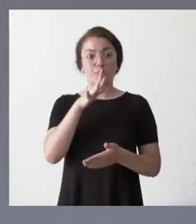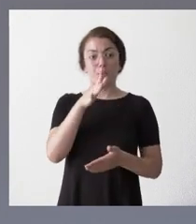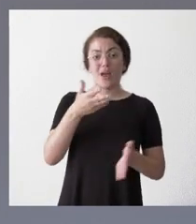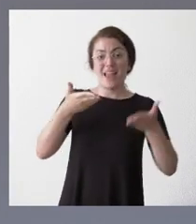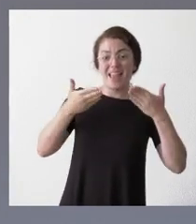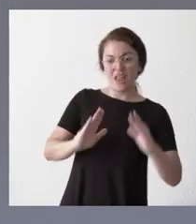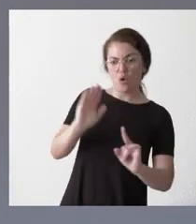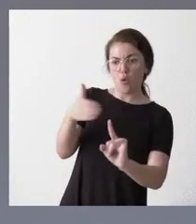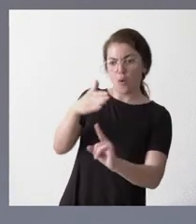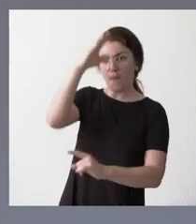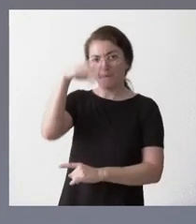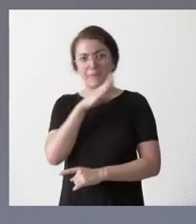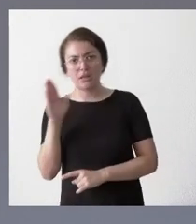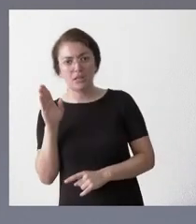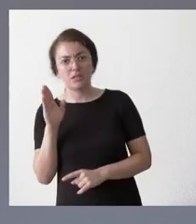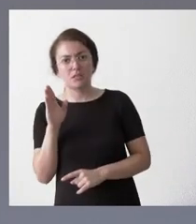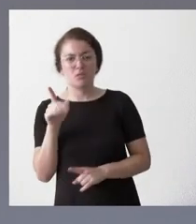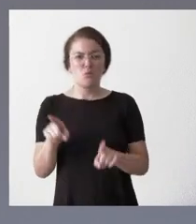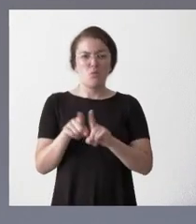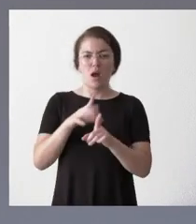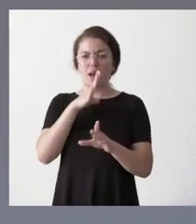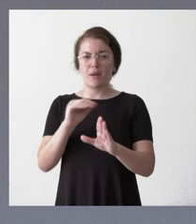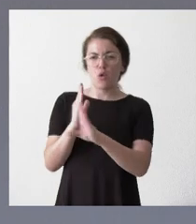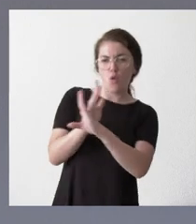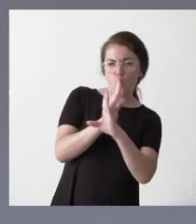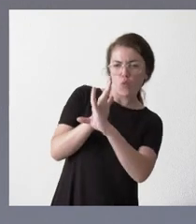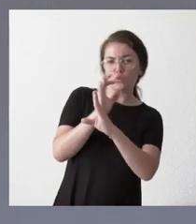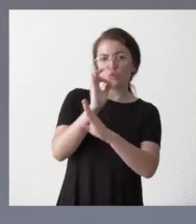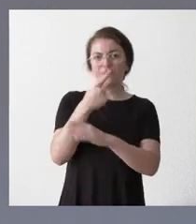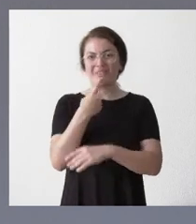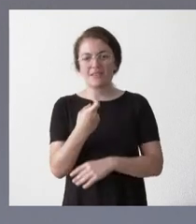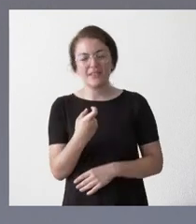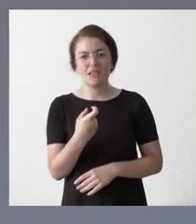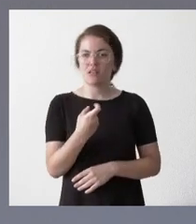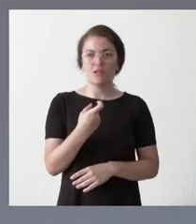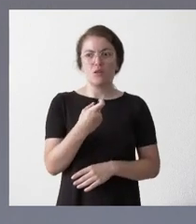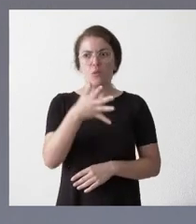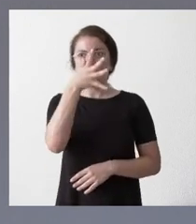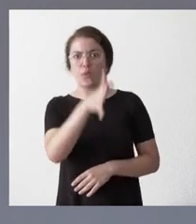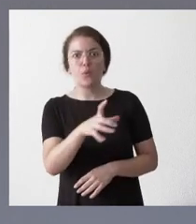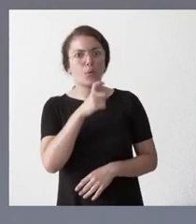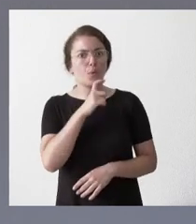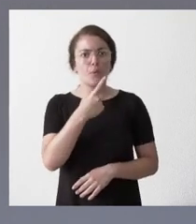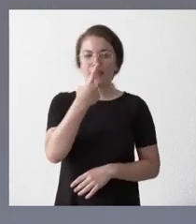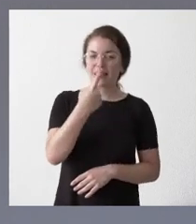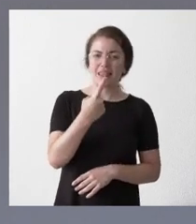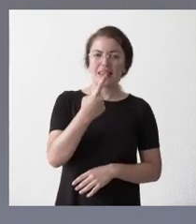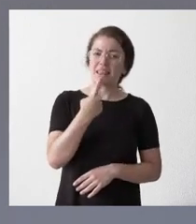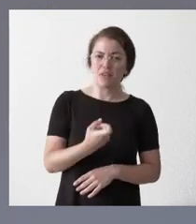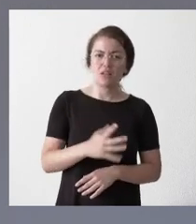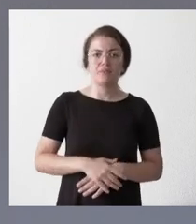padres, un maltrato muchas veces oculto, un maltrato que es muy difícil de denunciar. Es muy difícil que unos